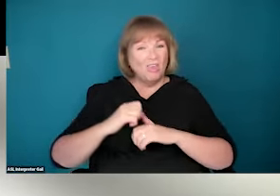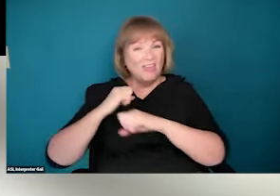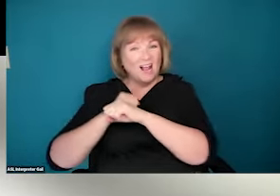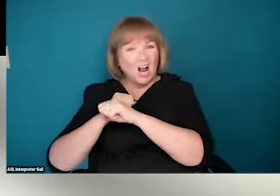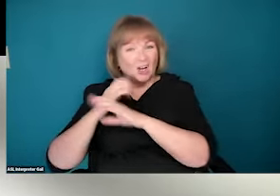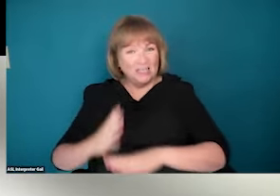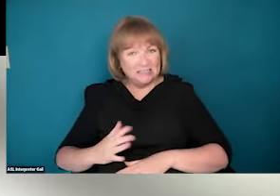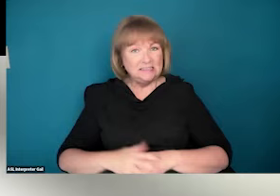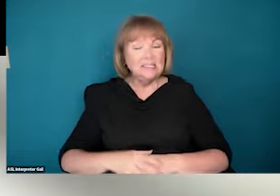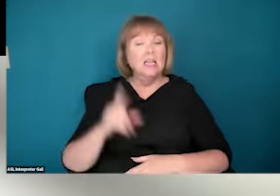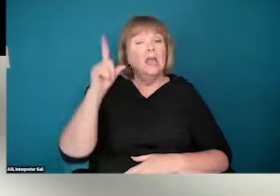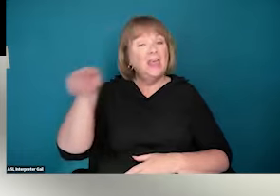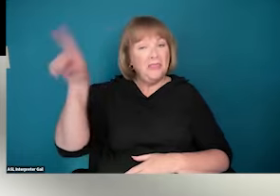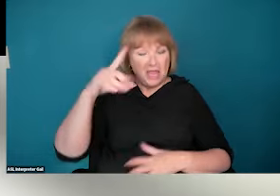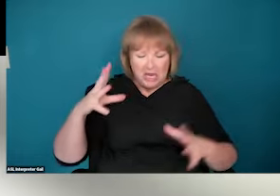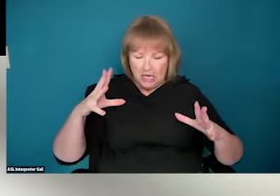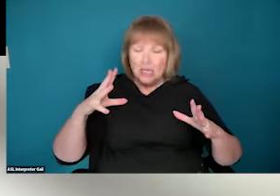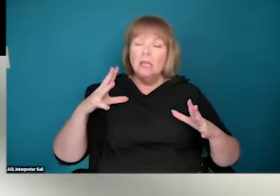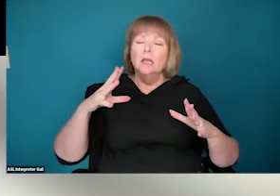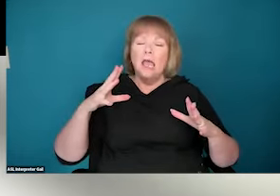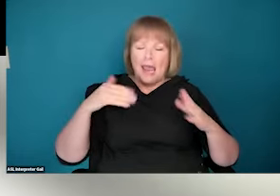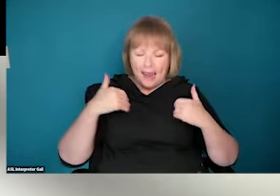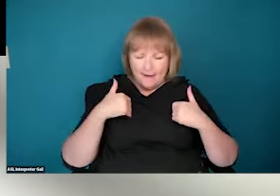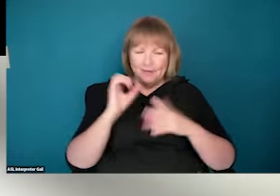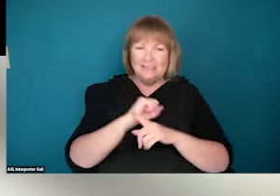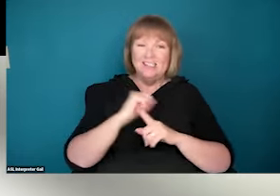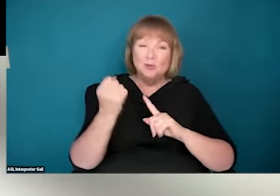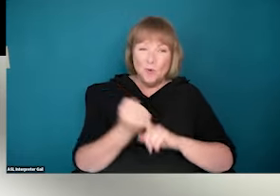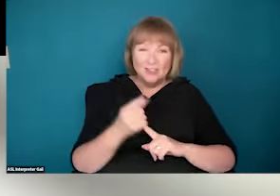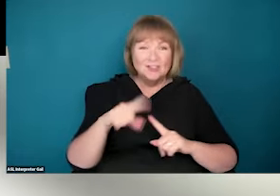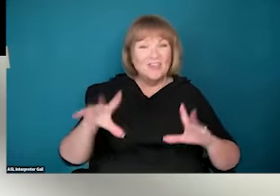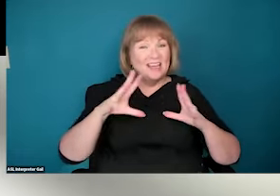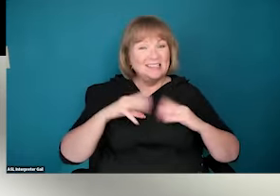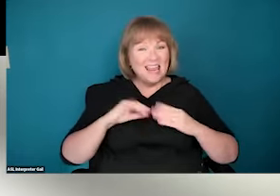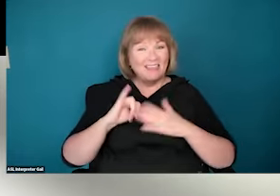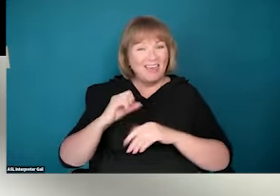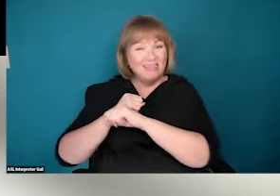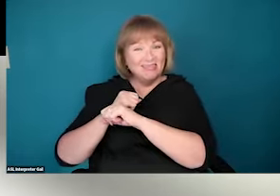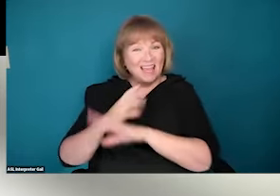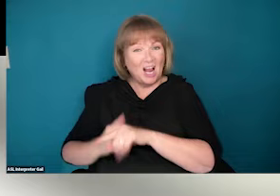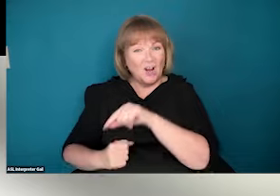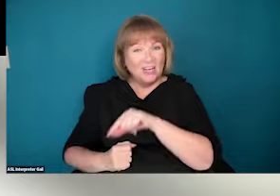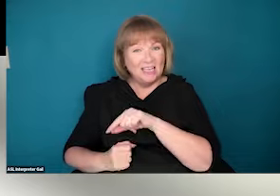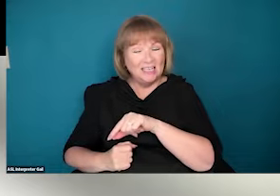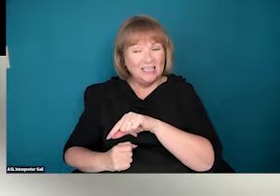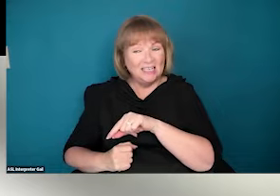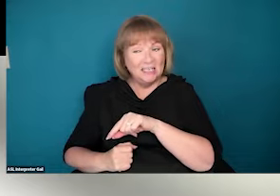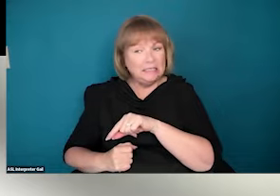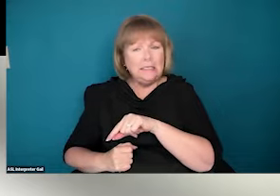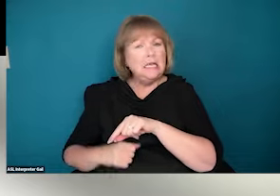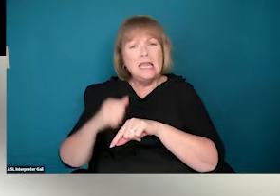porque hay individuos que están desproporcionadamente impactados por problemas de custodia. Entonces,